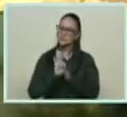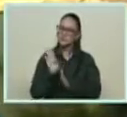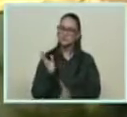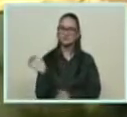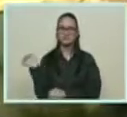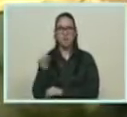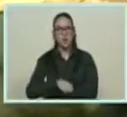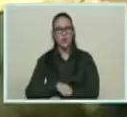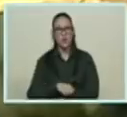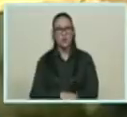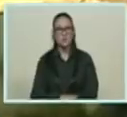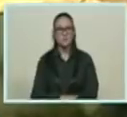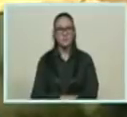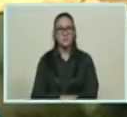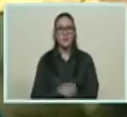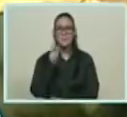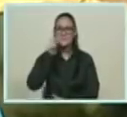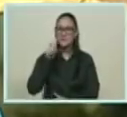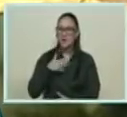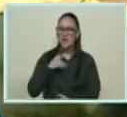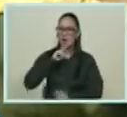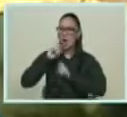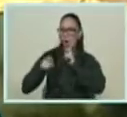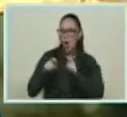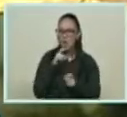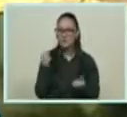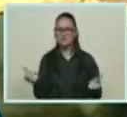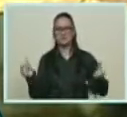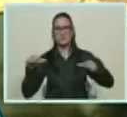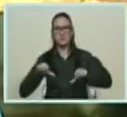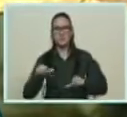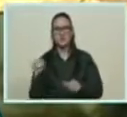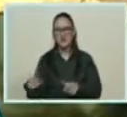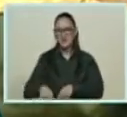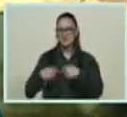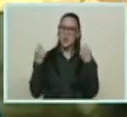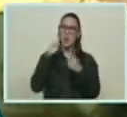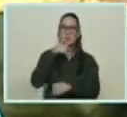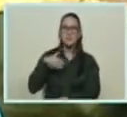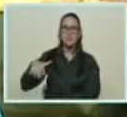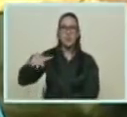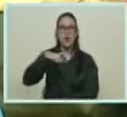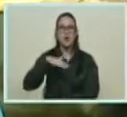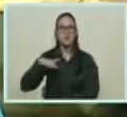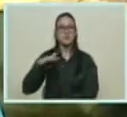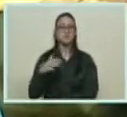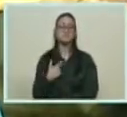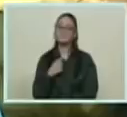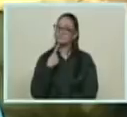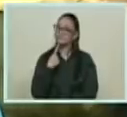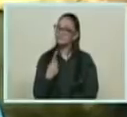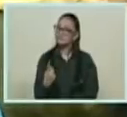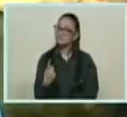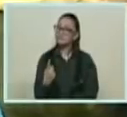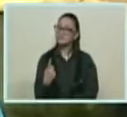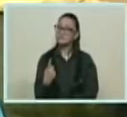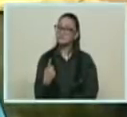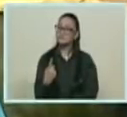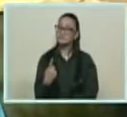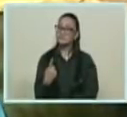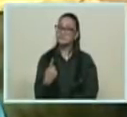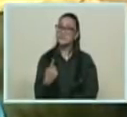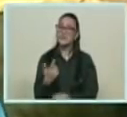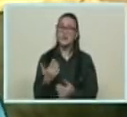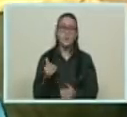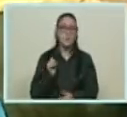los que odian, a los que destruyen, a los que agreden al pueblo. Solo les digo, más temprano